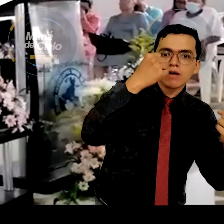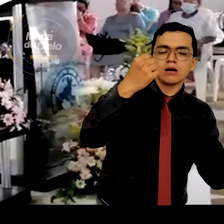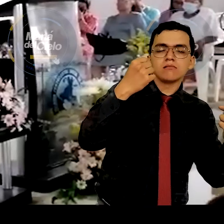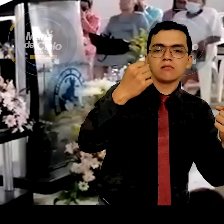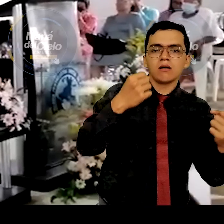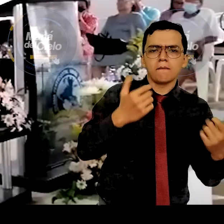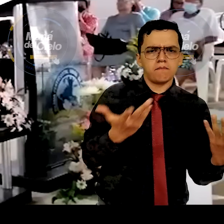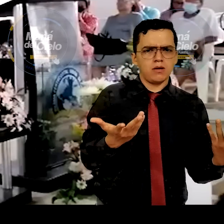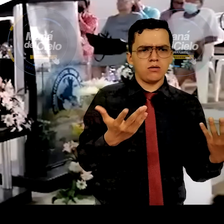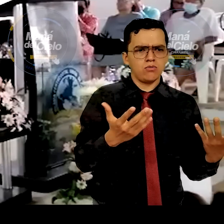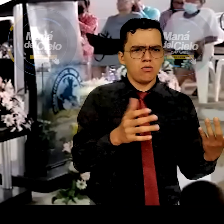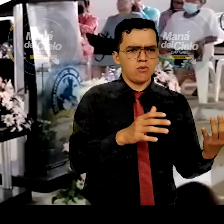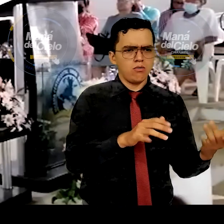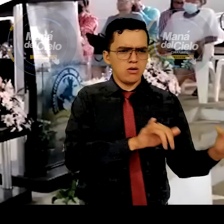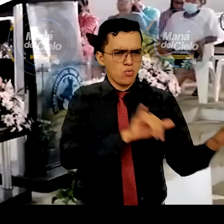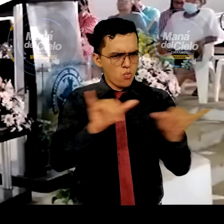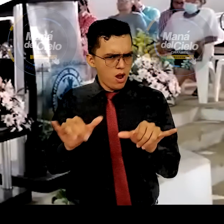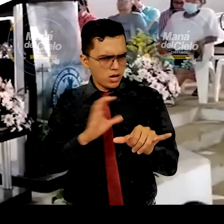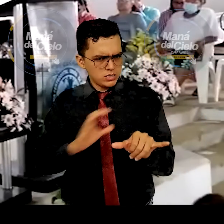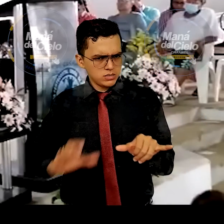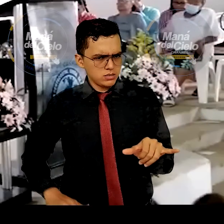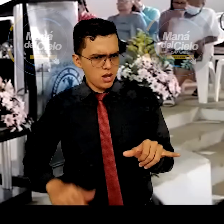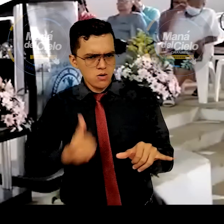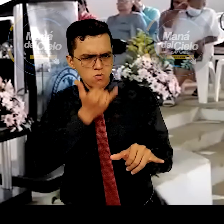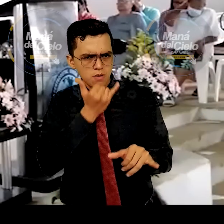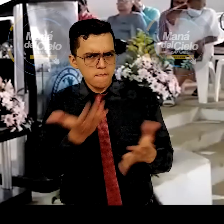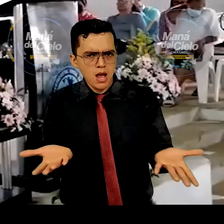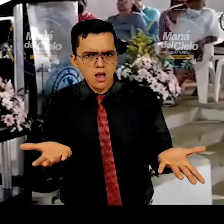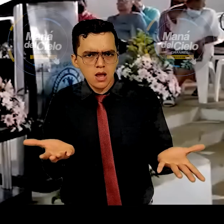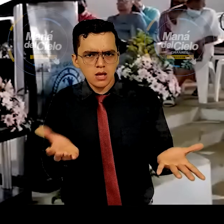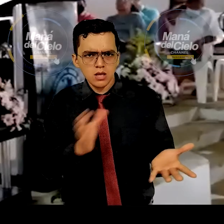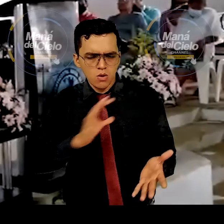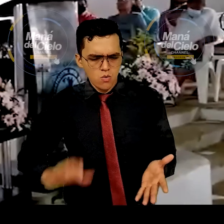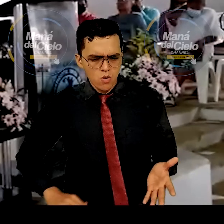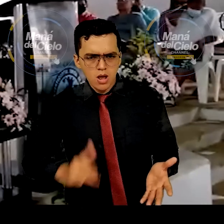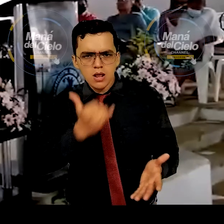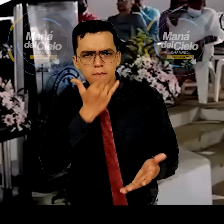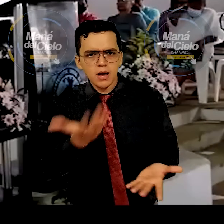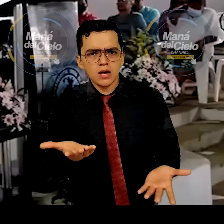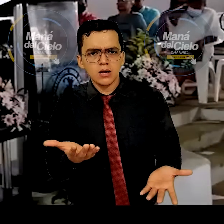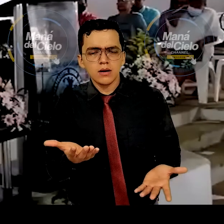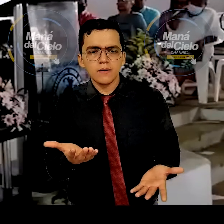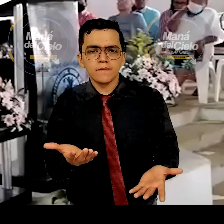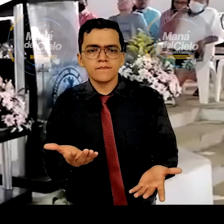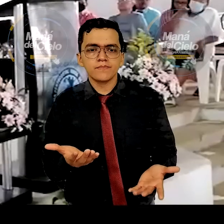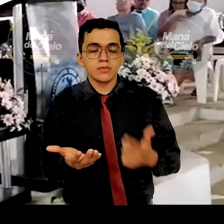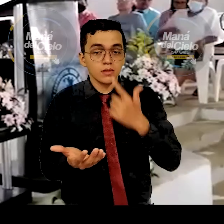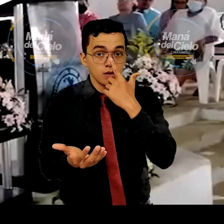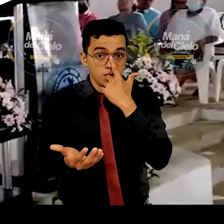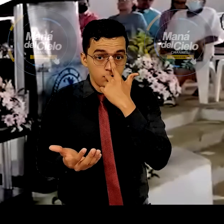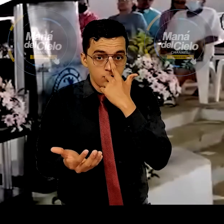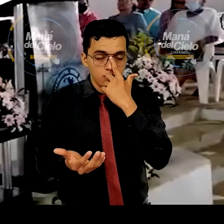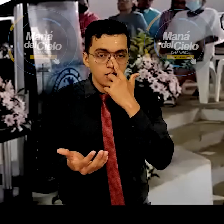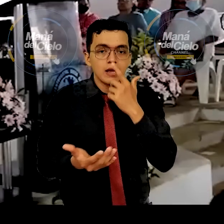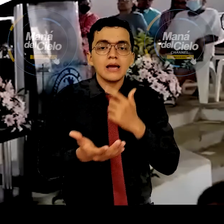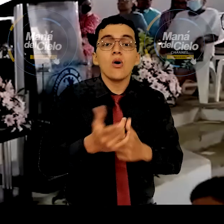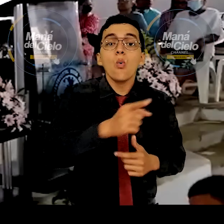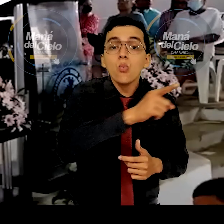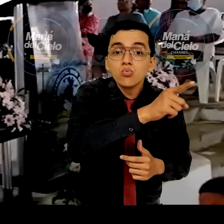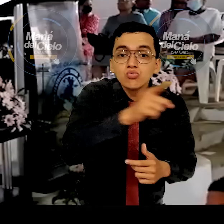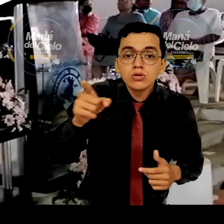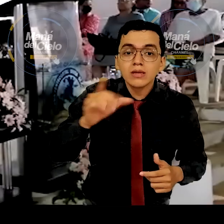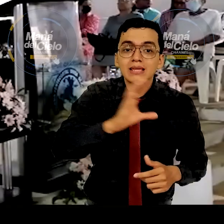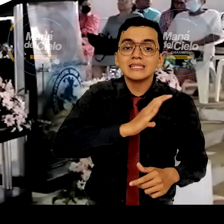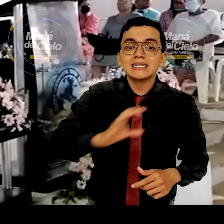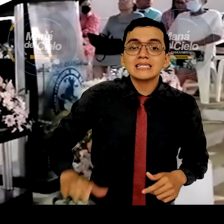si tenemos las mismas necesidades? Porque ustedes tienen algo raro con respecto a ellos.